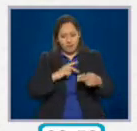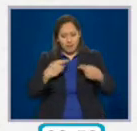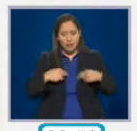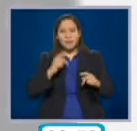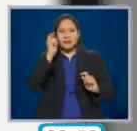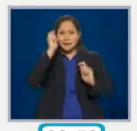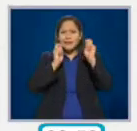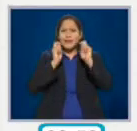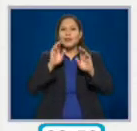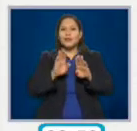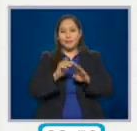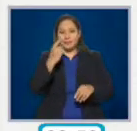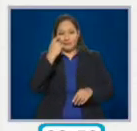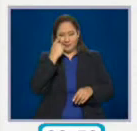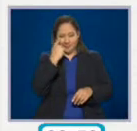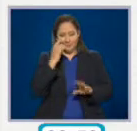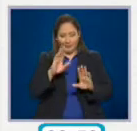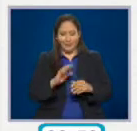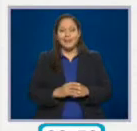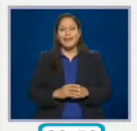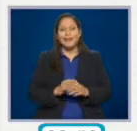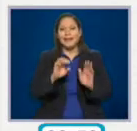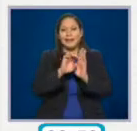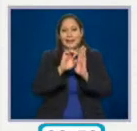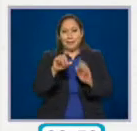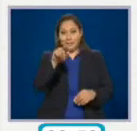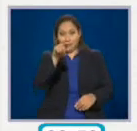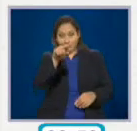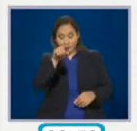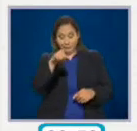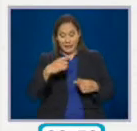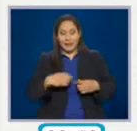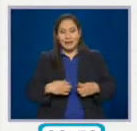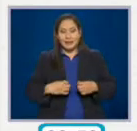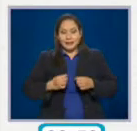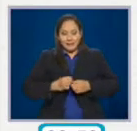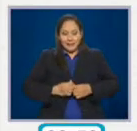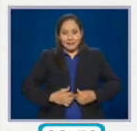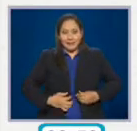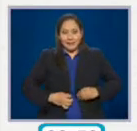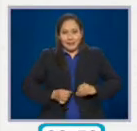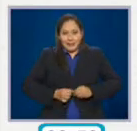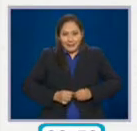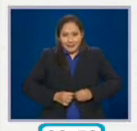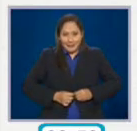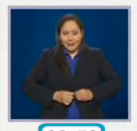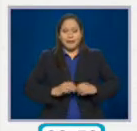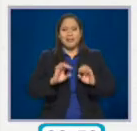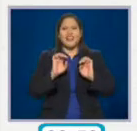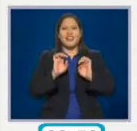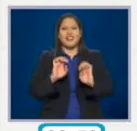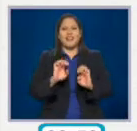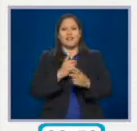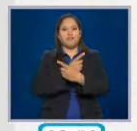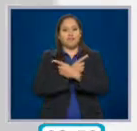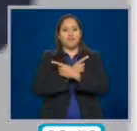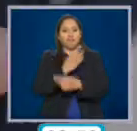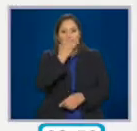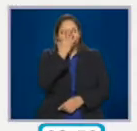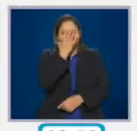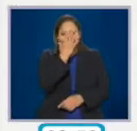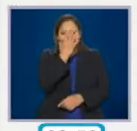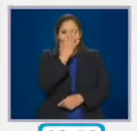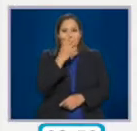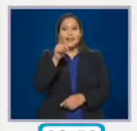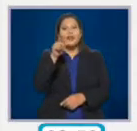lenguaje corporal? Fíjense una cosa, cuando nosotros tenemos el saco cerrado, se ve mucho más formalidad. Sí. Y generalmente